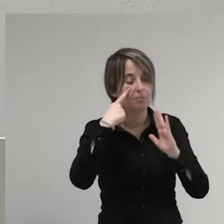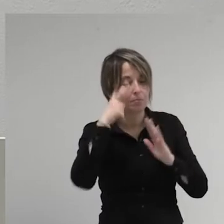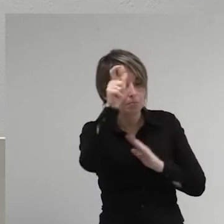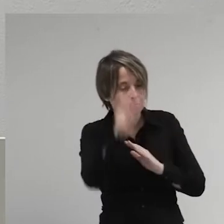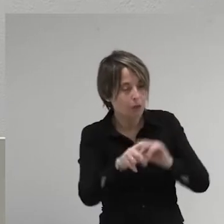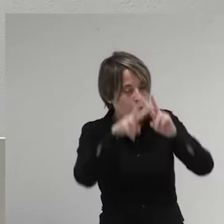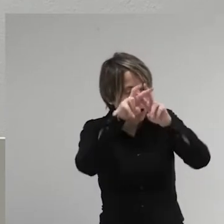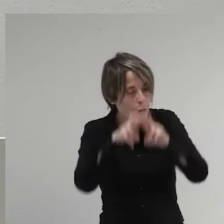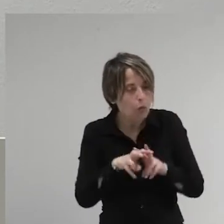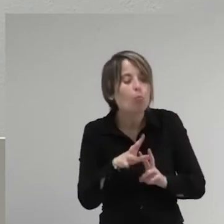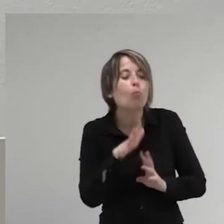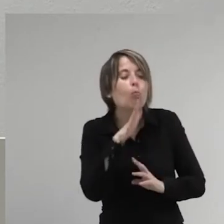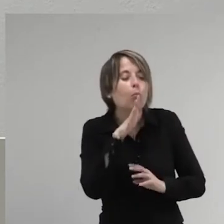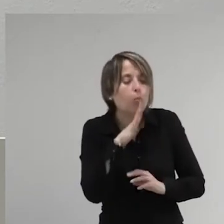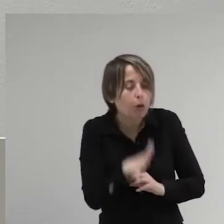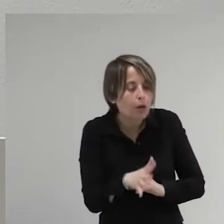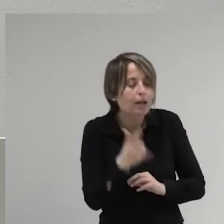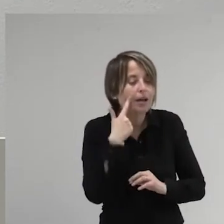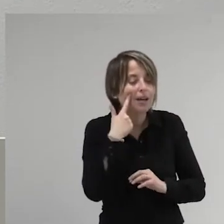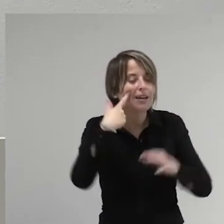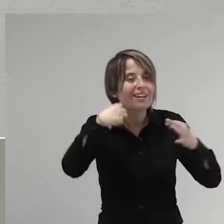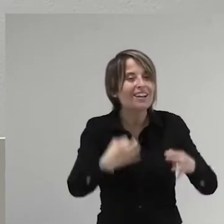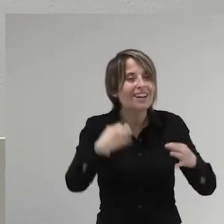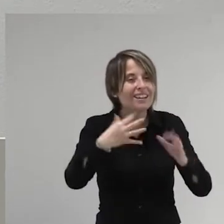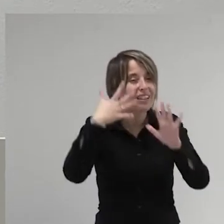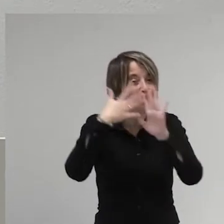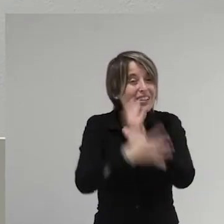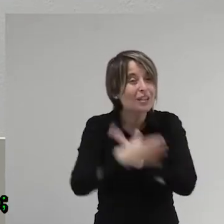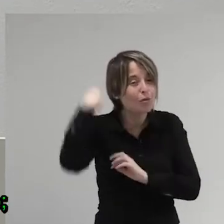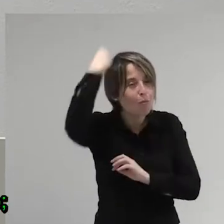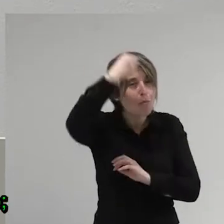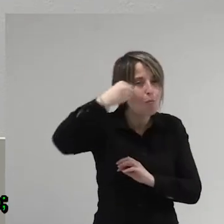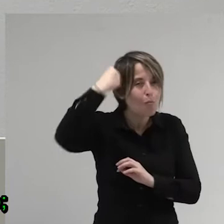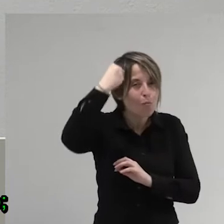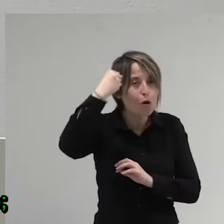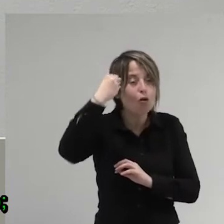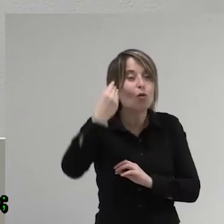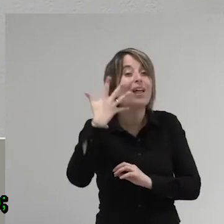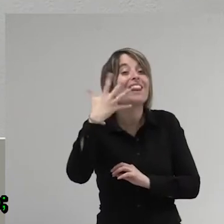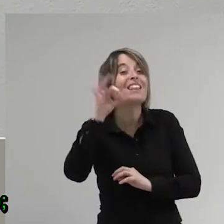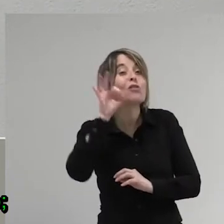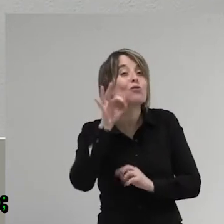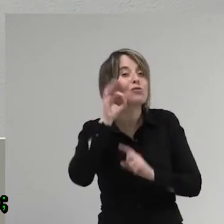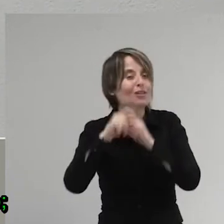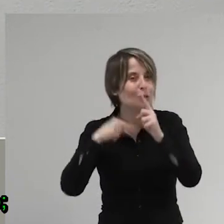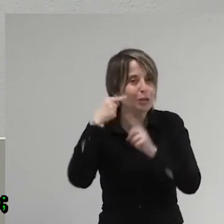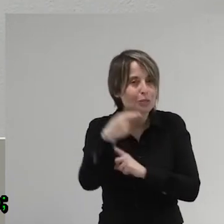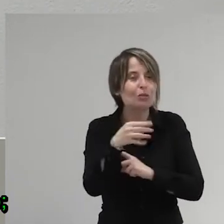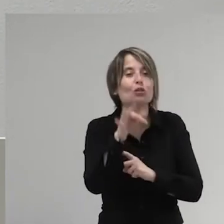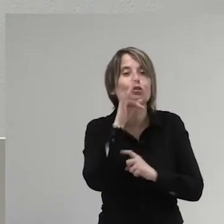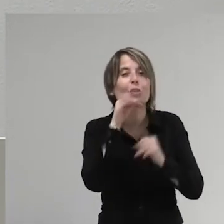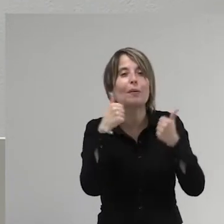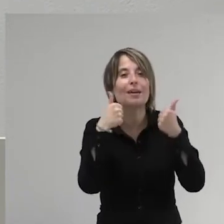habrá que observar por qué la ficción de lo moro, 5 siglos después, sigue